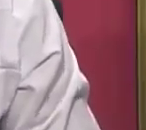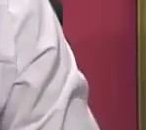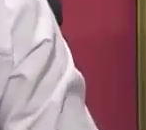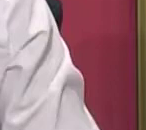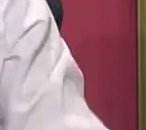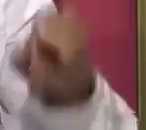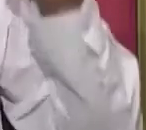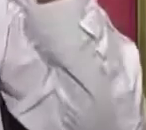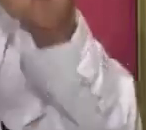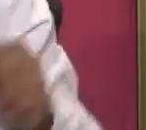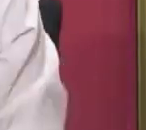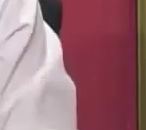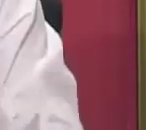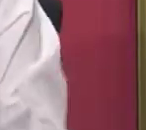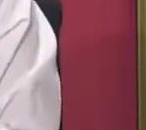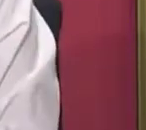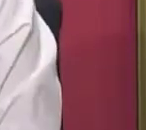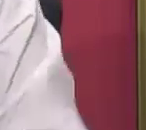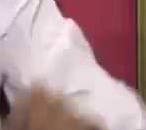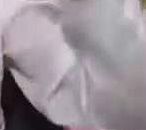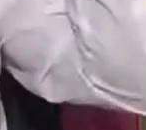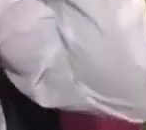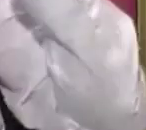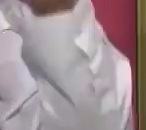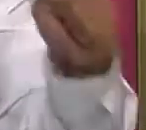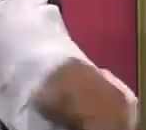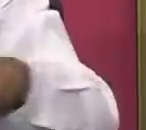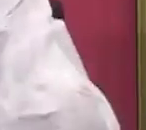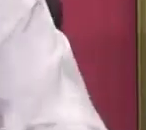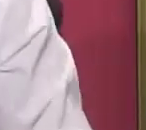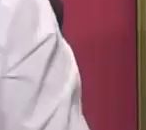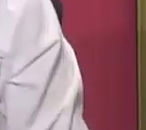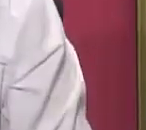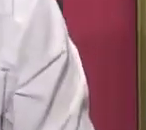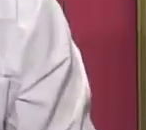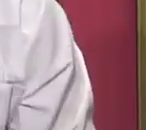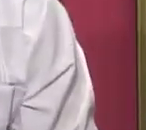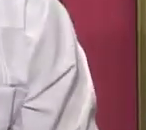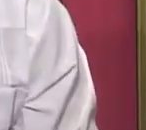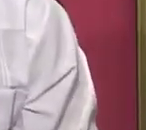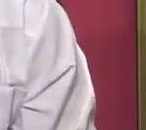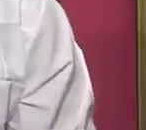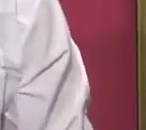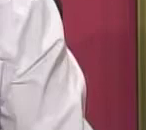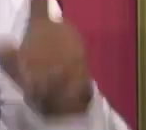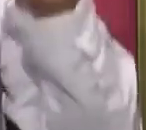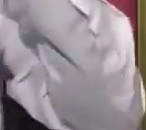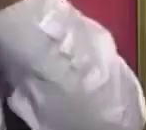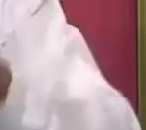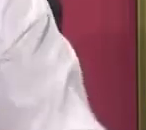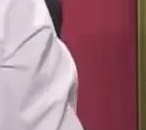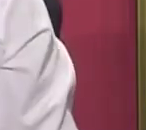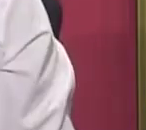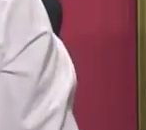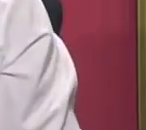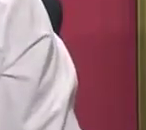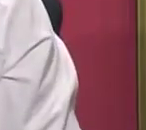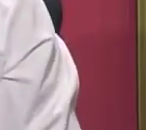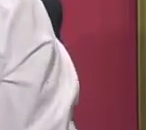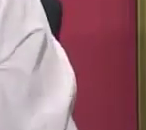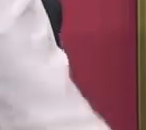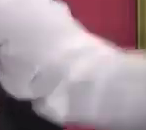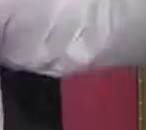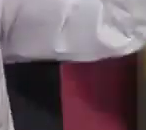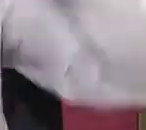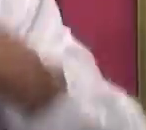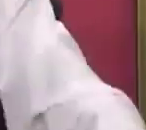Señor. Así que estos varones fueron atados, lanzados a ese horno de fuego. Pero Cristo dijo algo